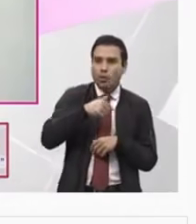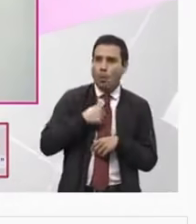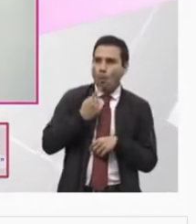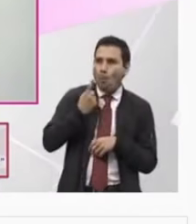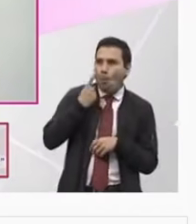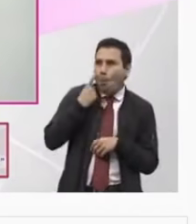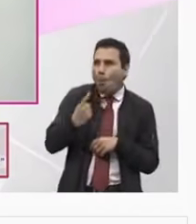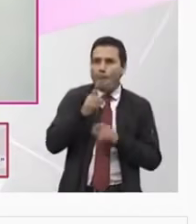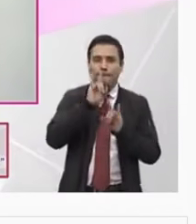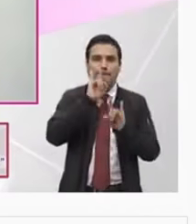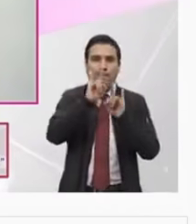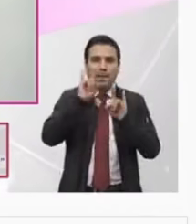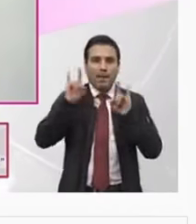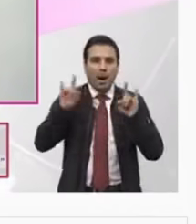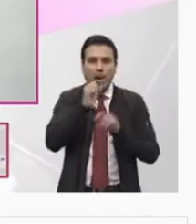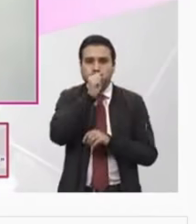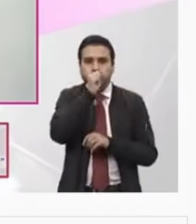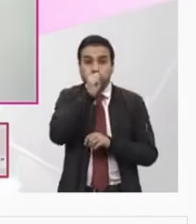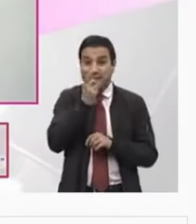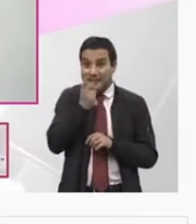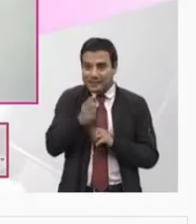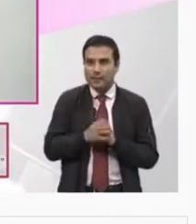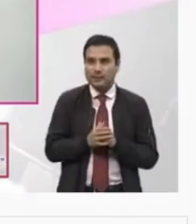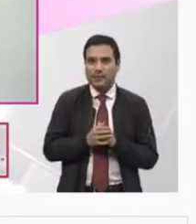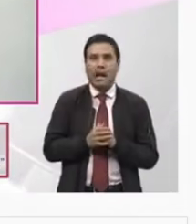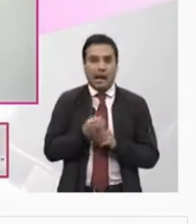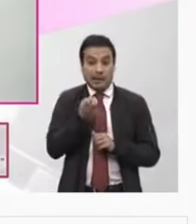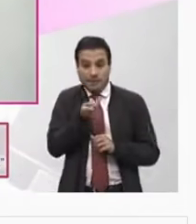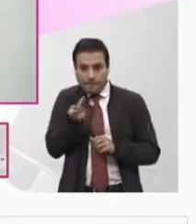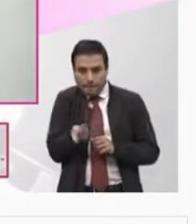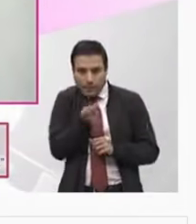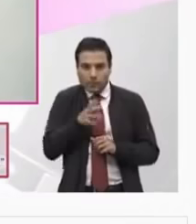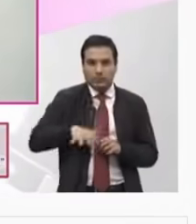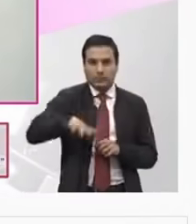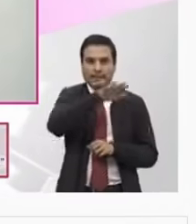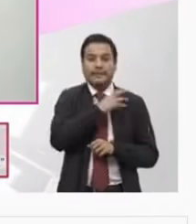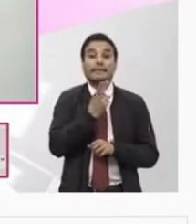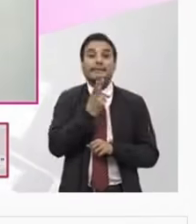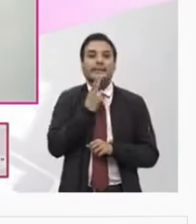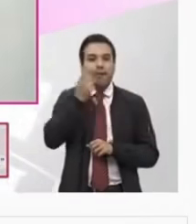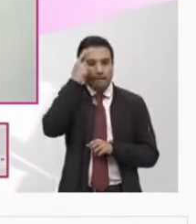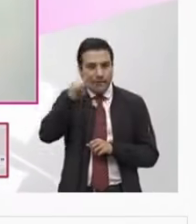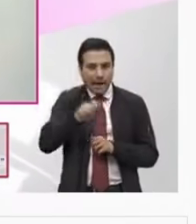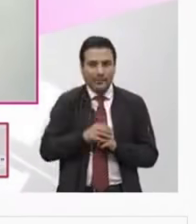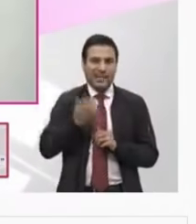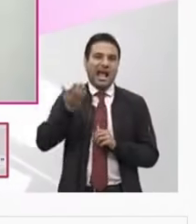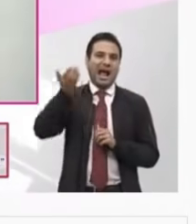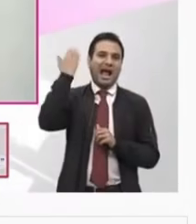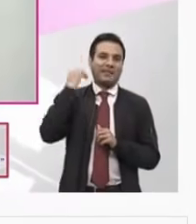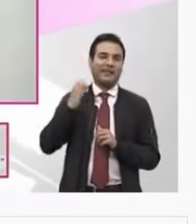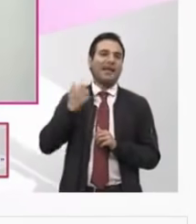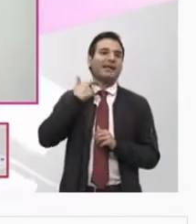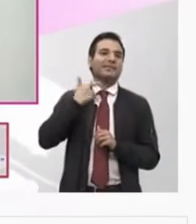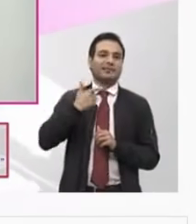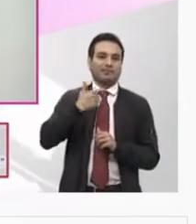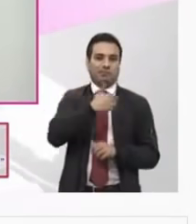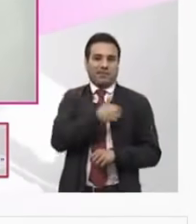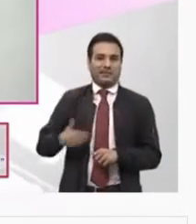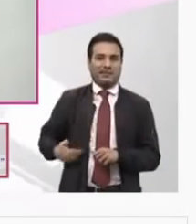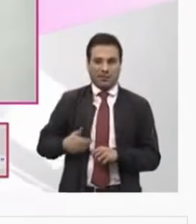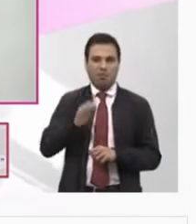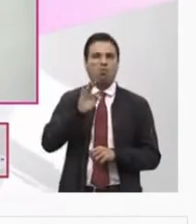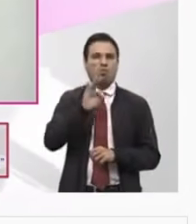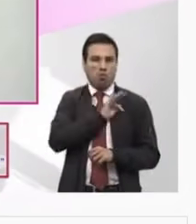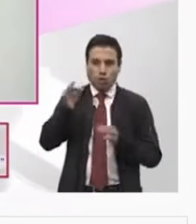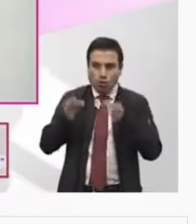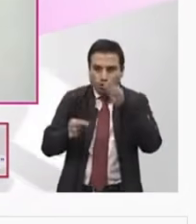dice que con esta consulta vamos a enjuiciar a los expresidentes y a ciertos ex presidentes pero si lees la cons y le es la